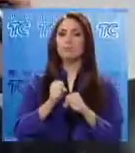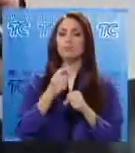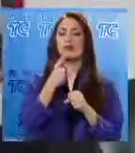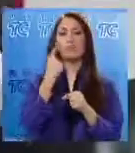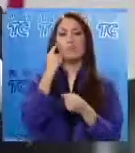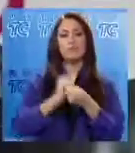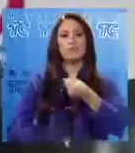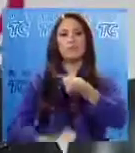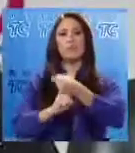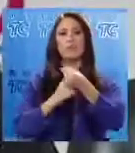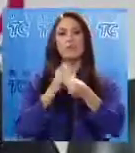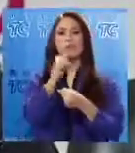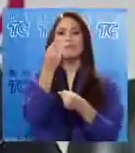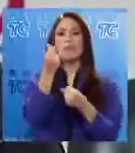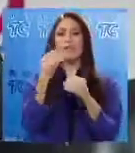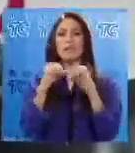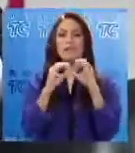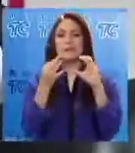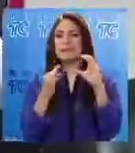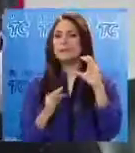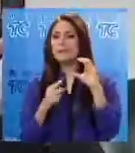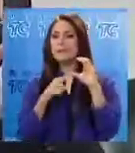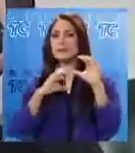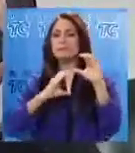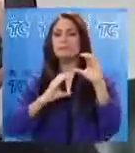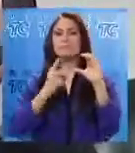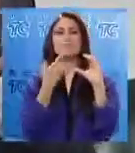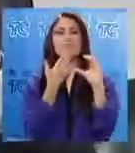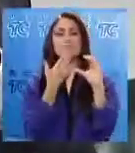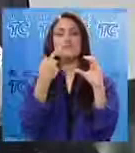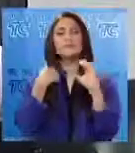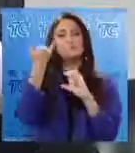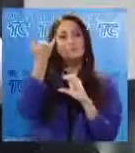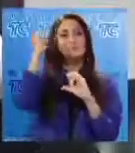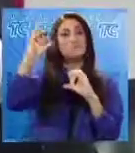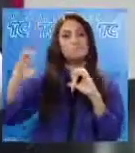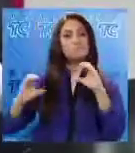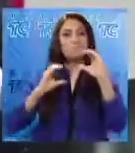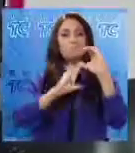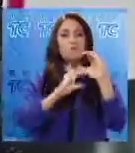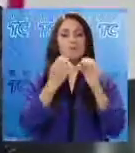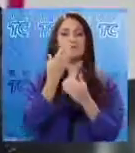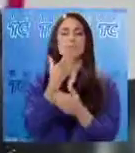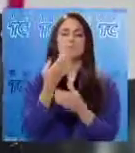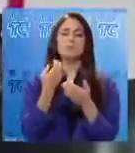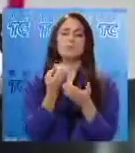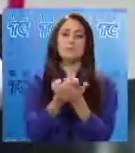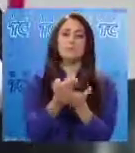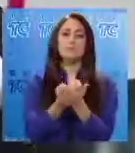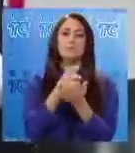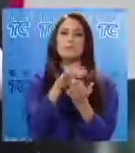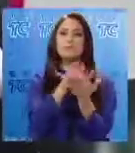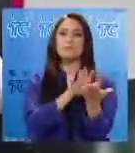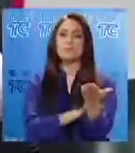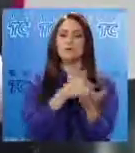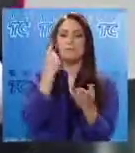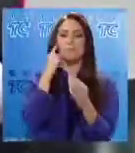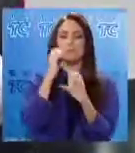parte el faltante de financiamiento para cubrir la diferencia en el costo total del proyecto.